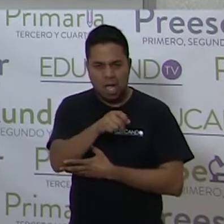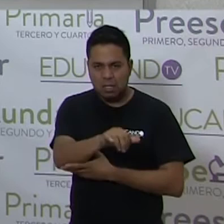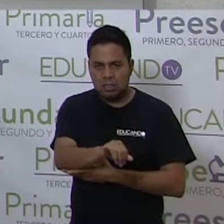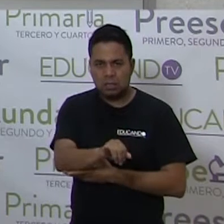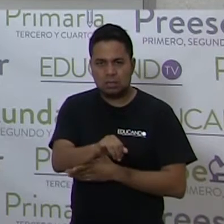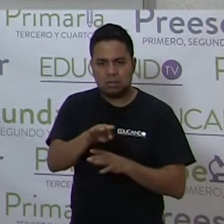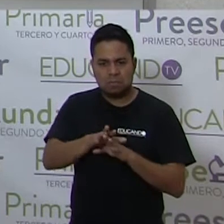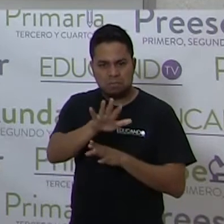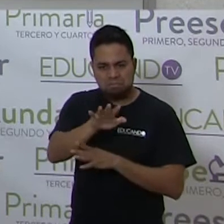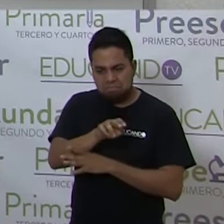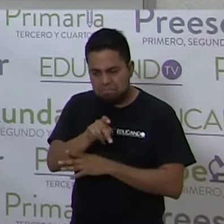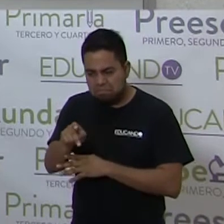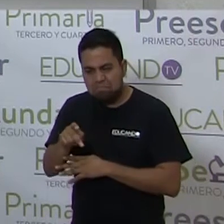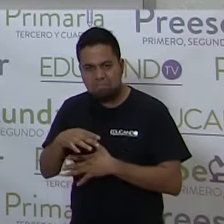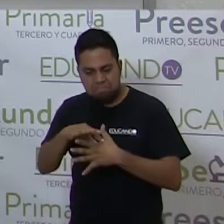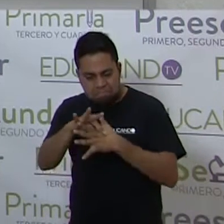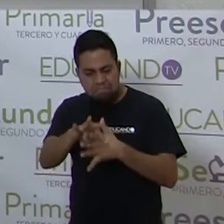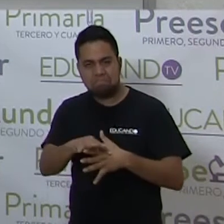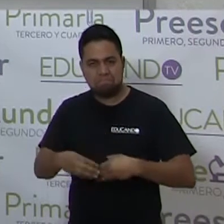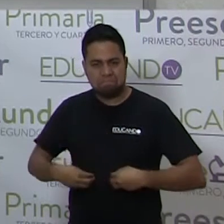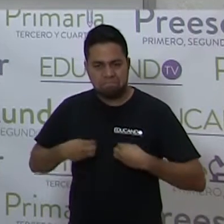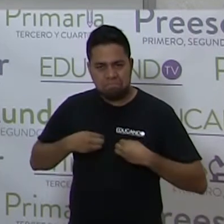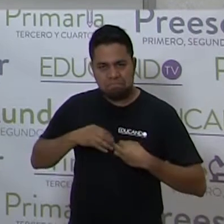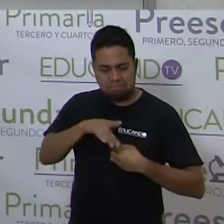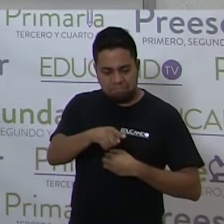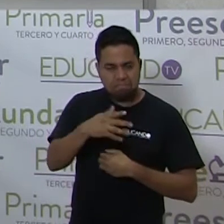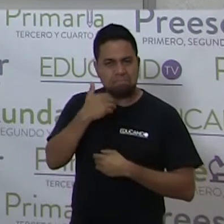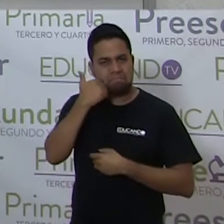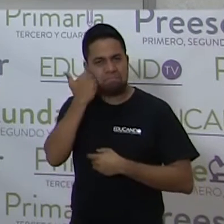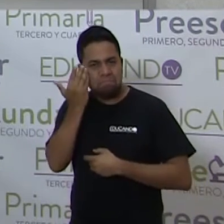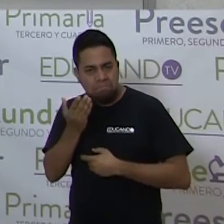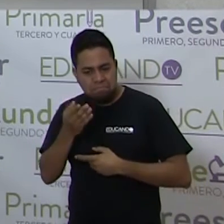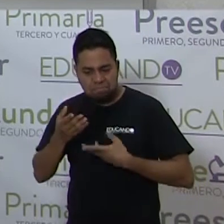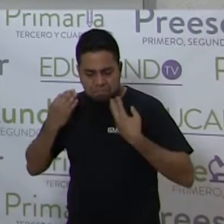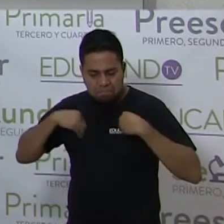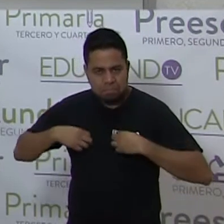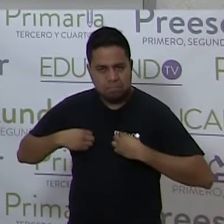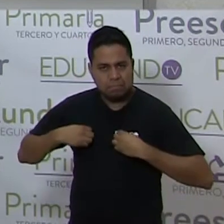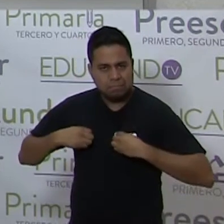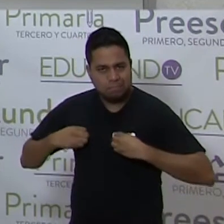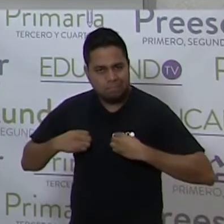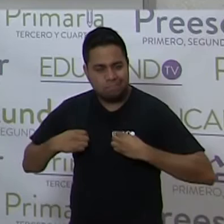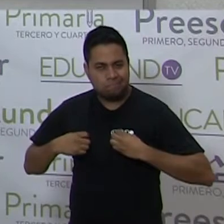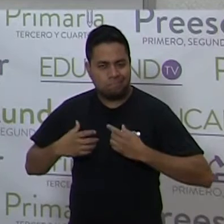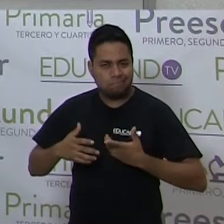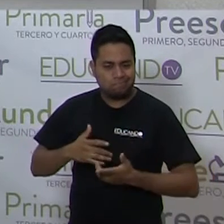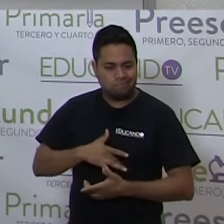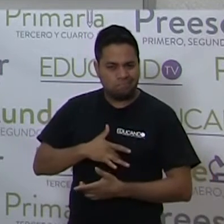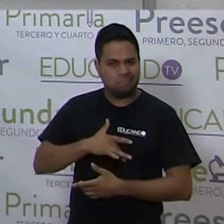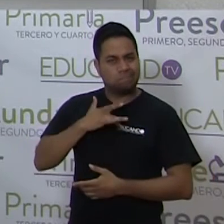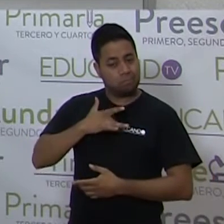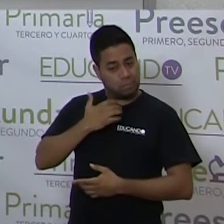las cosas, vestirse, sentir.